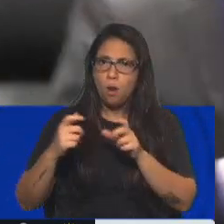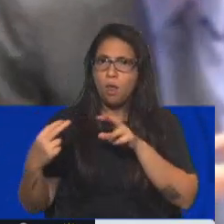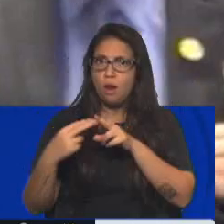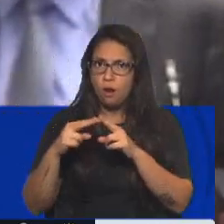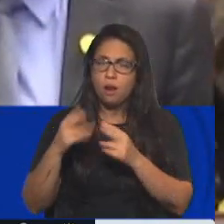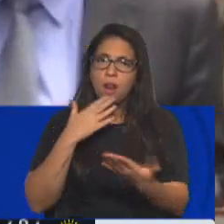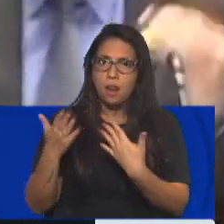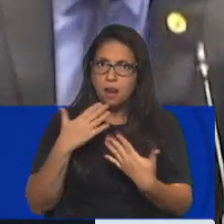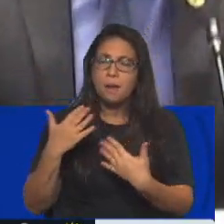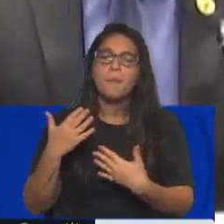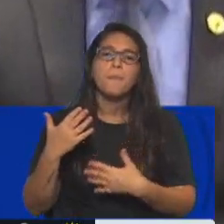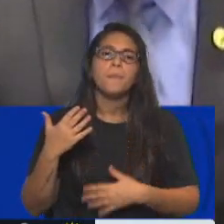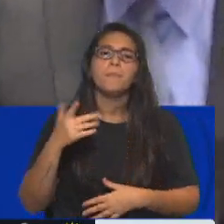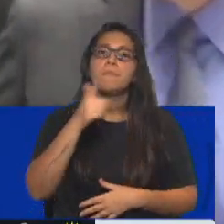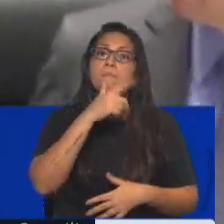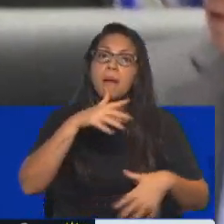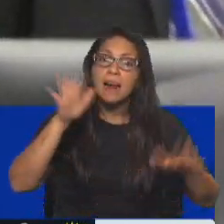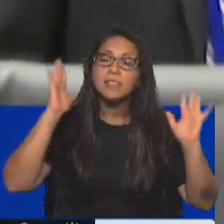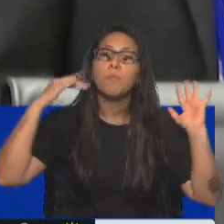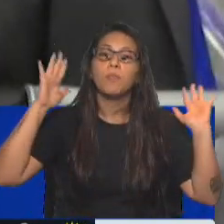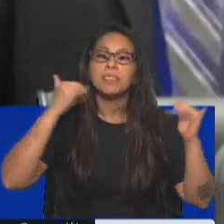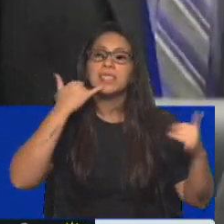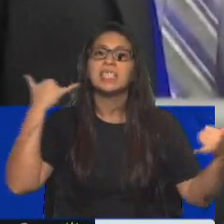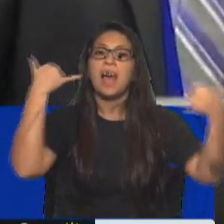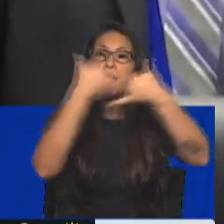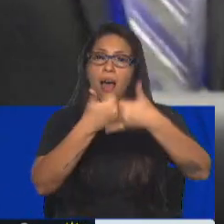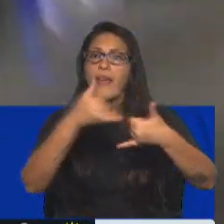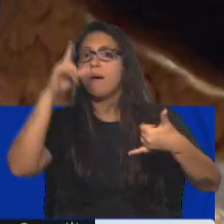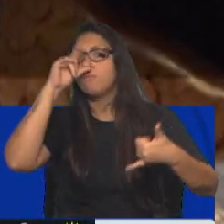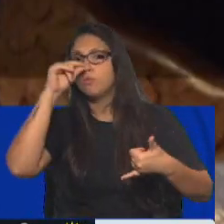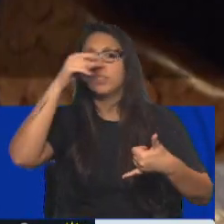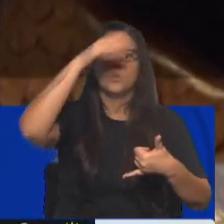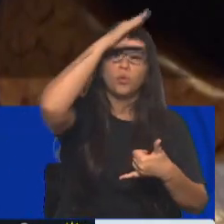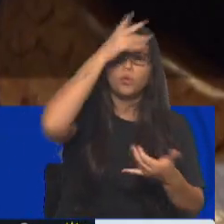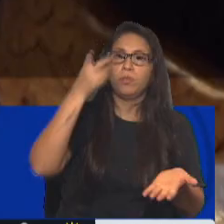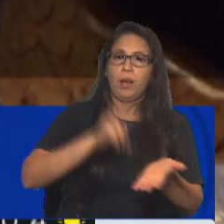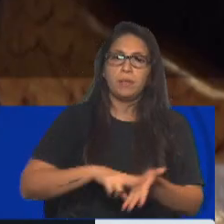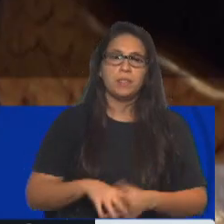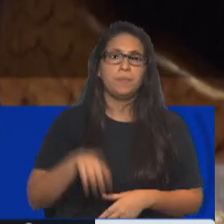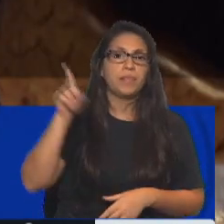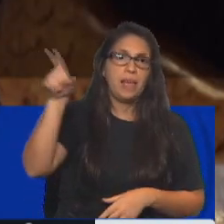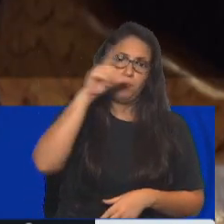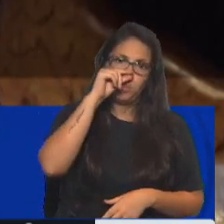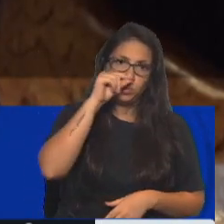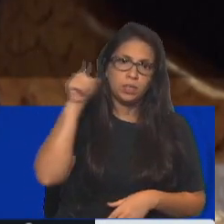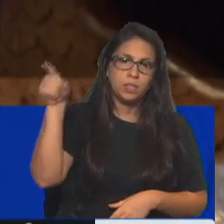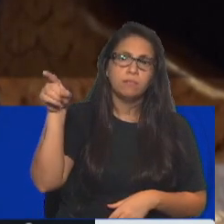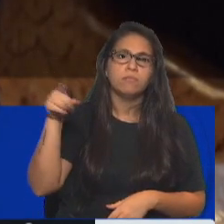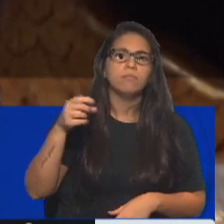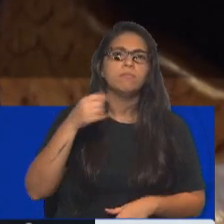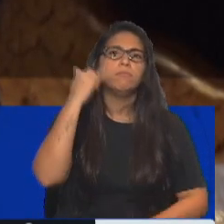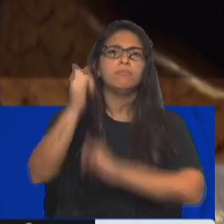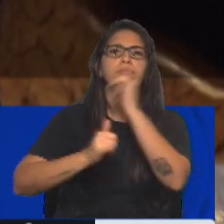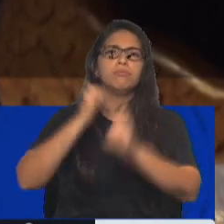Incluso se contempla una nueva comunicación telefónica entre Putin y Trump. No, he put out a very promising statement,